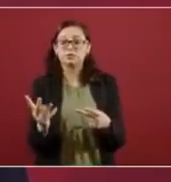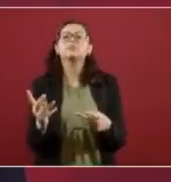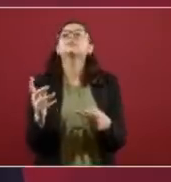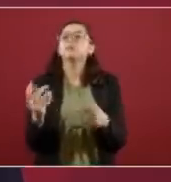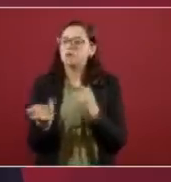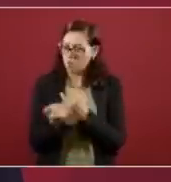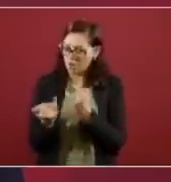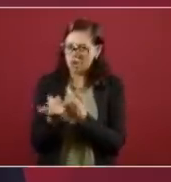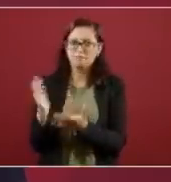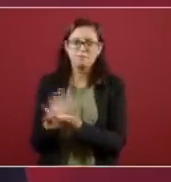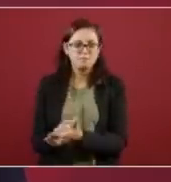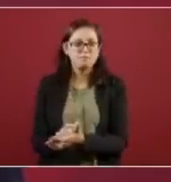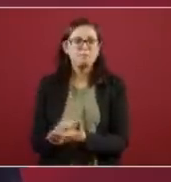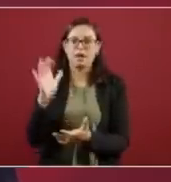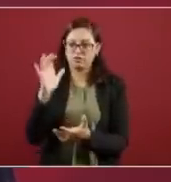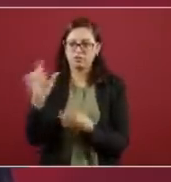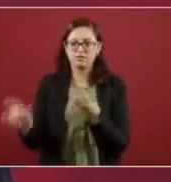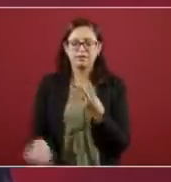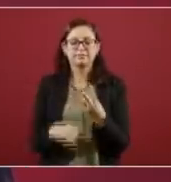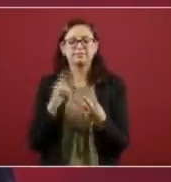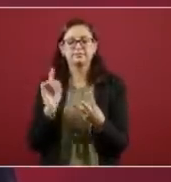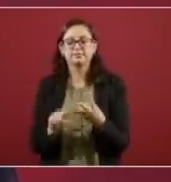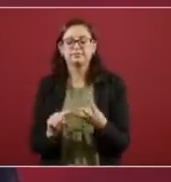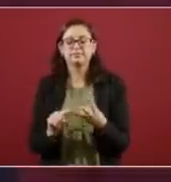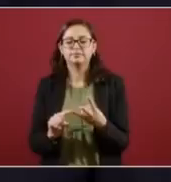también no calificada